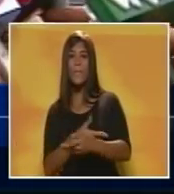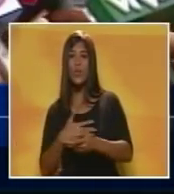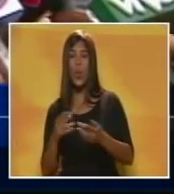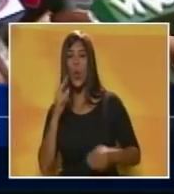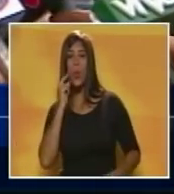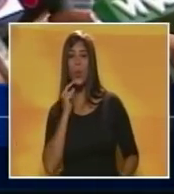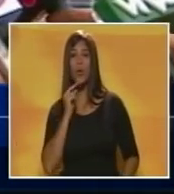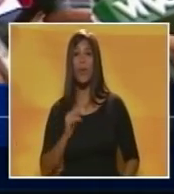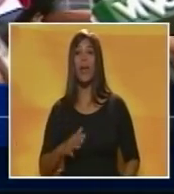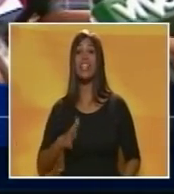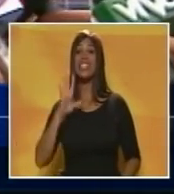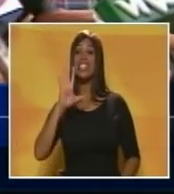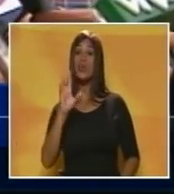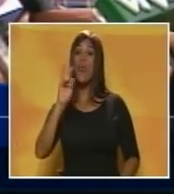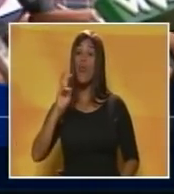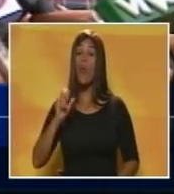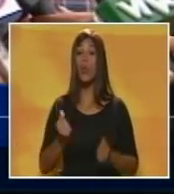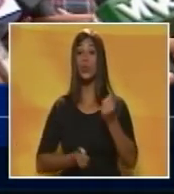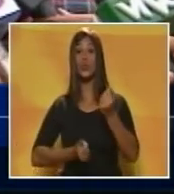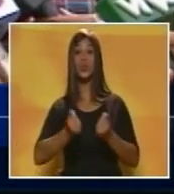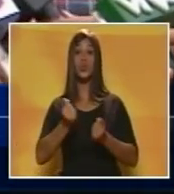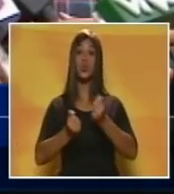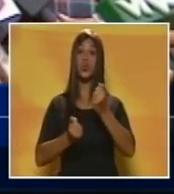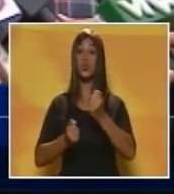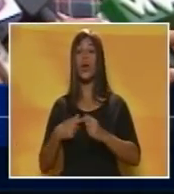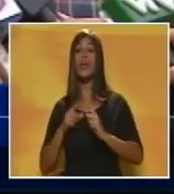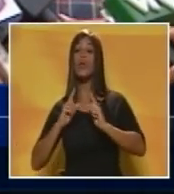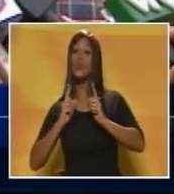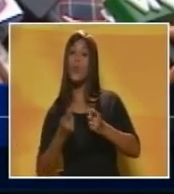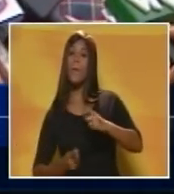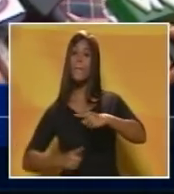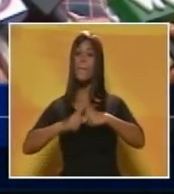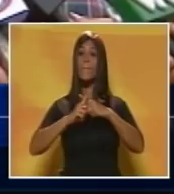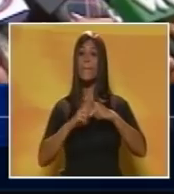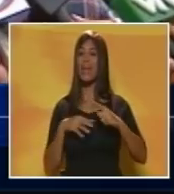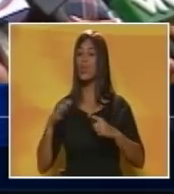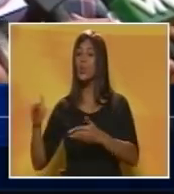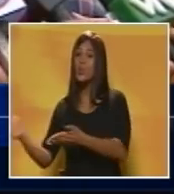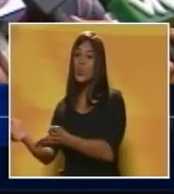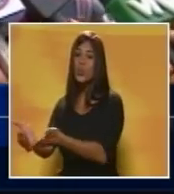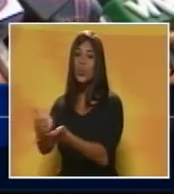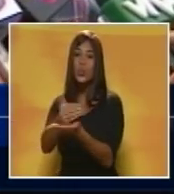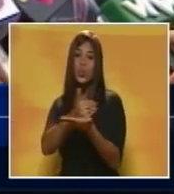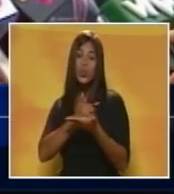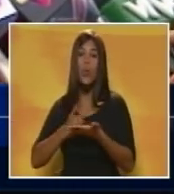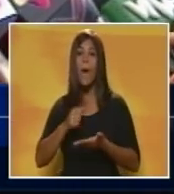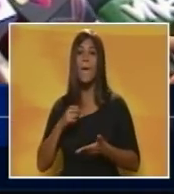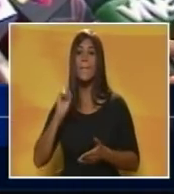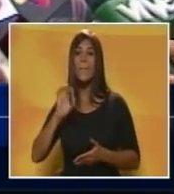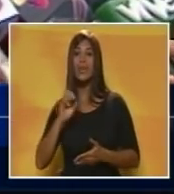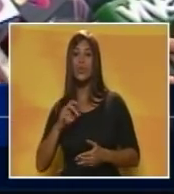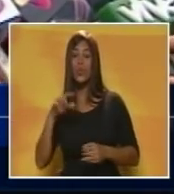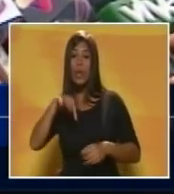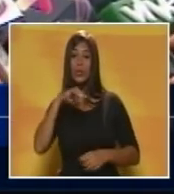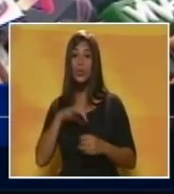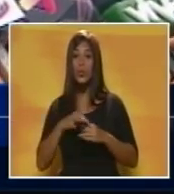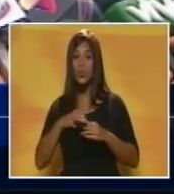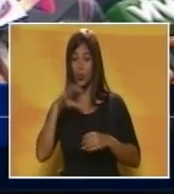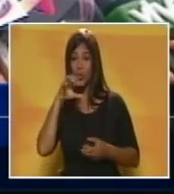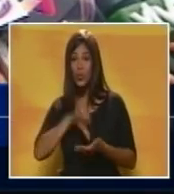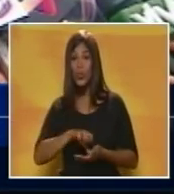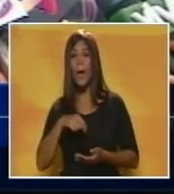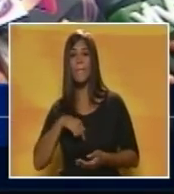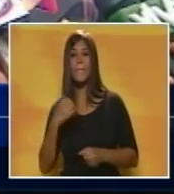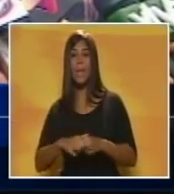Son 5 nuevos camiones que se suman a las rutas y frecuencias de recolección en la ciudad de Maracaibo. Una inversión en